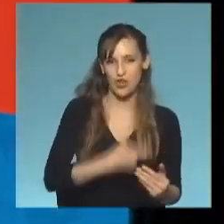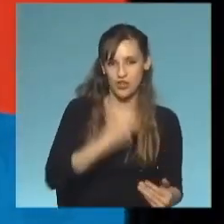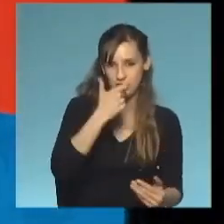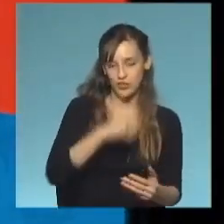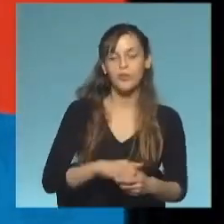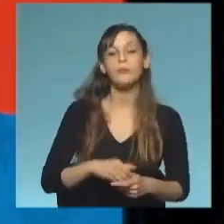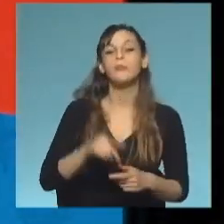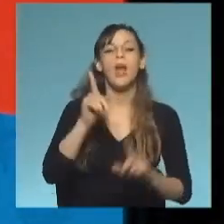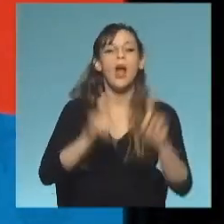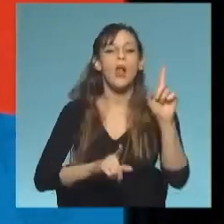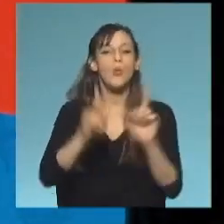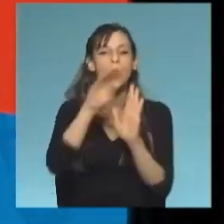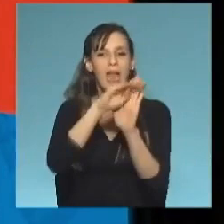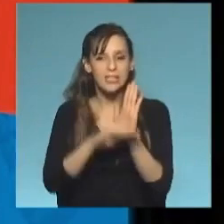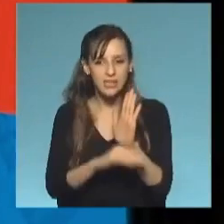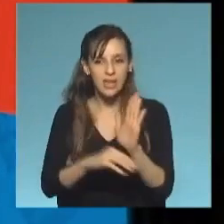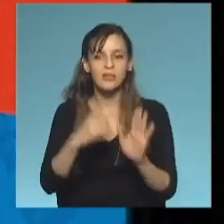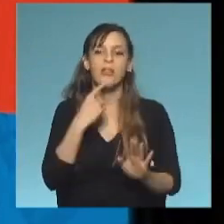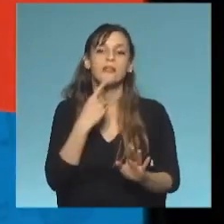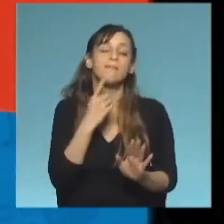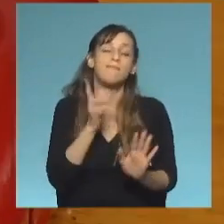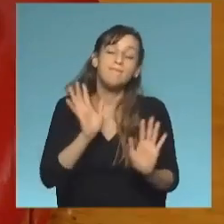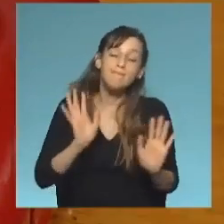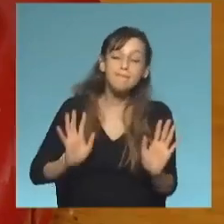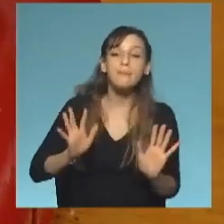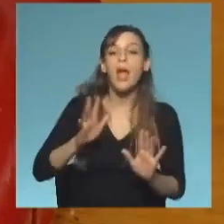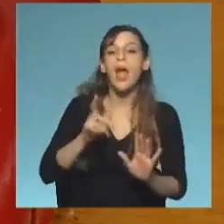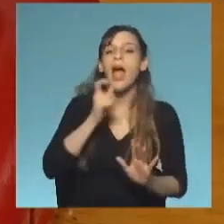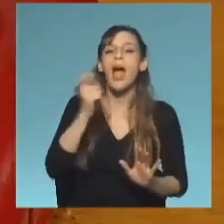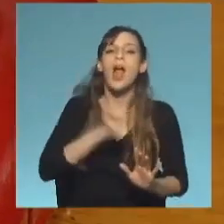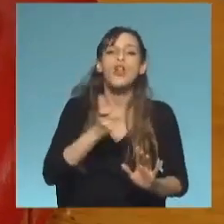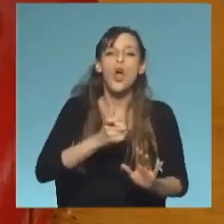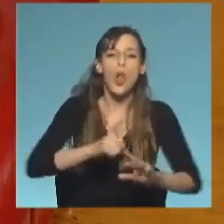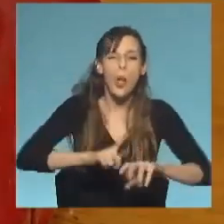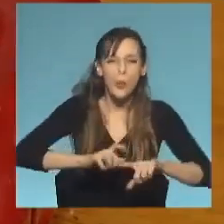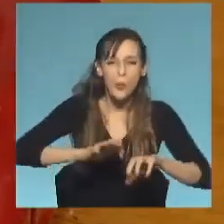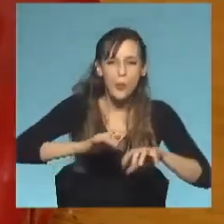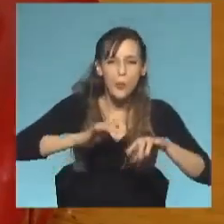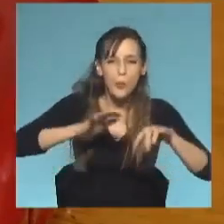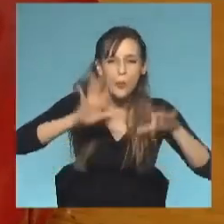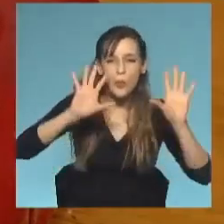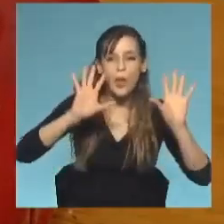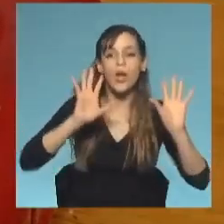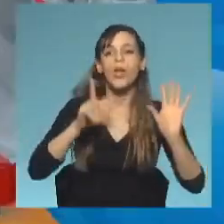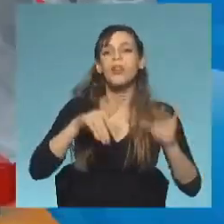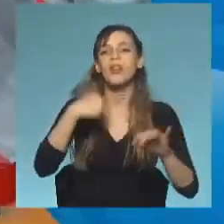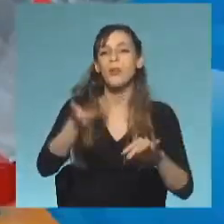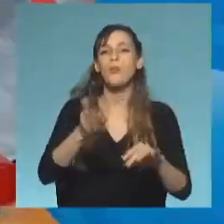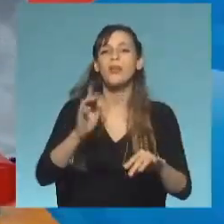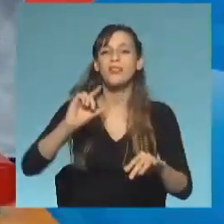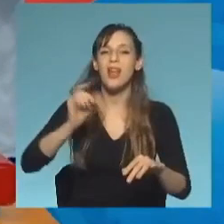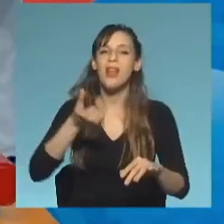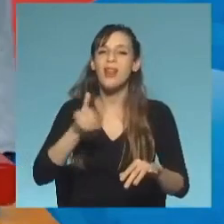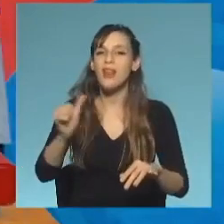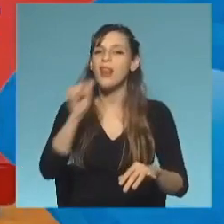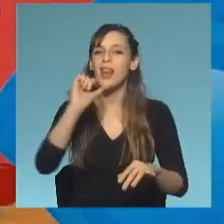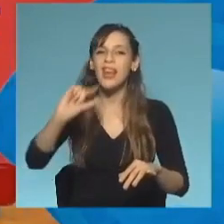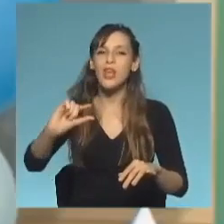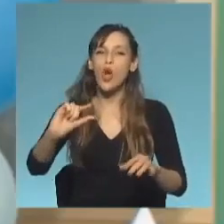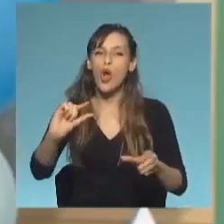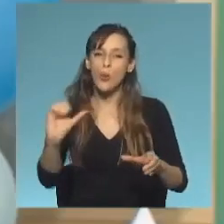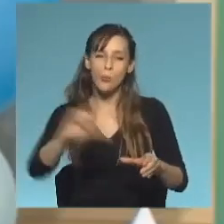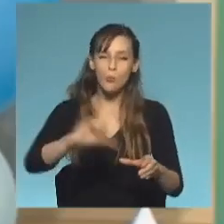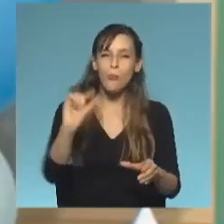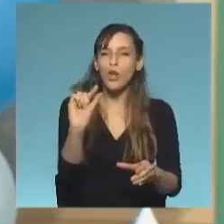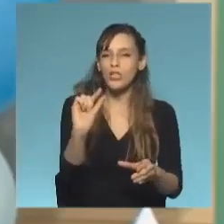recetas, es que como se evapora el alcohol, después se le agregaba algún licor, ¿no? Un licorcito o un poquito de coñac,